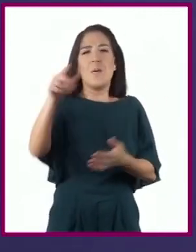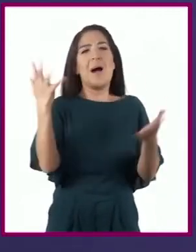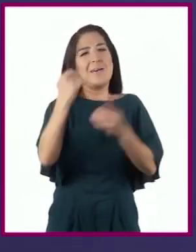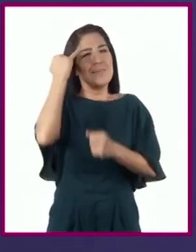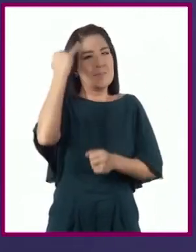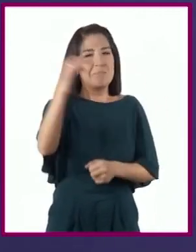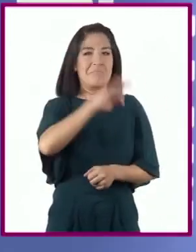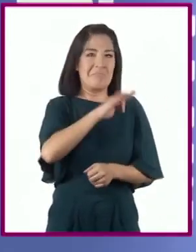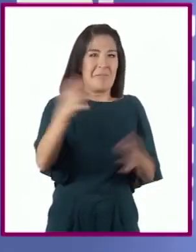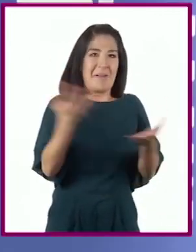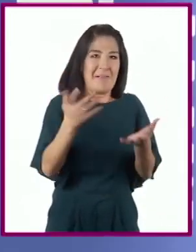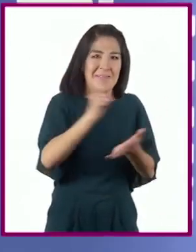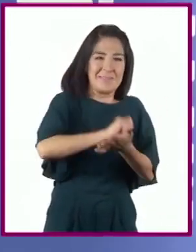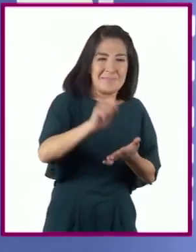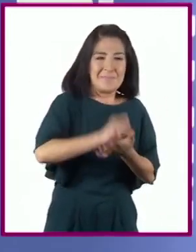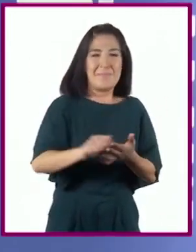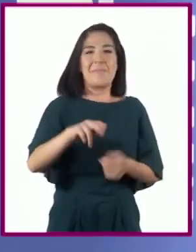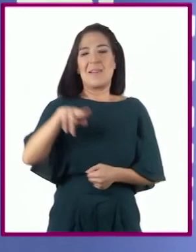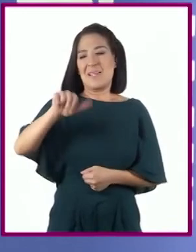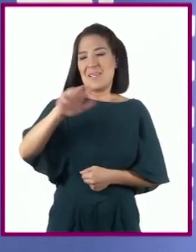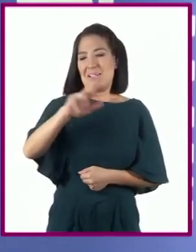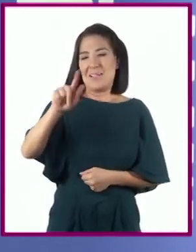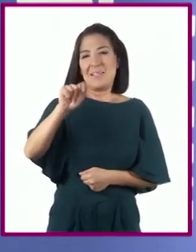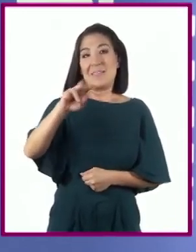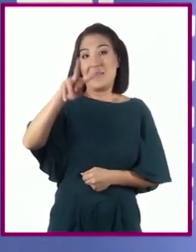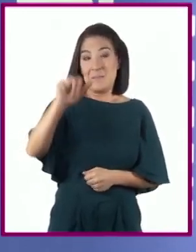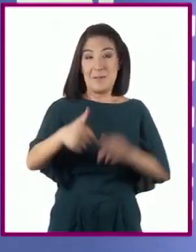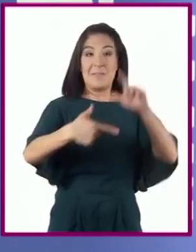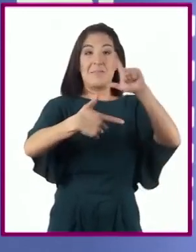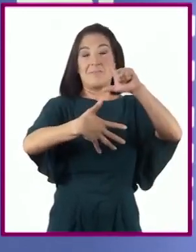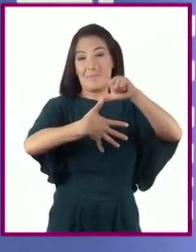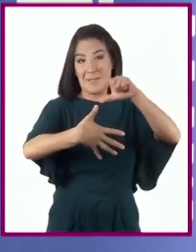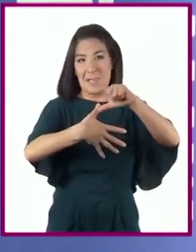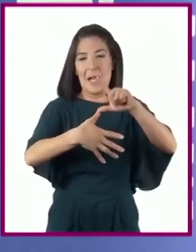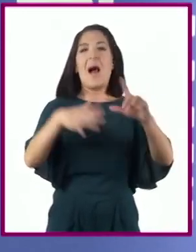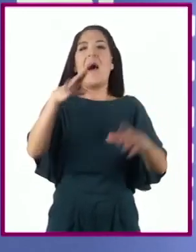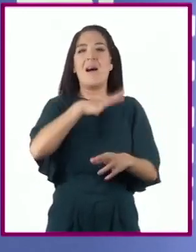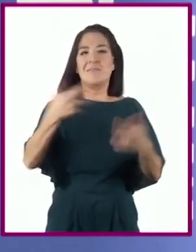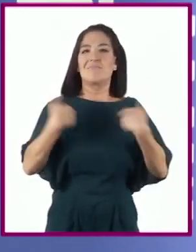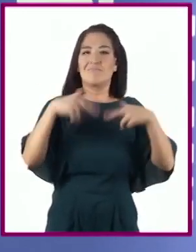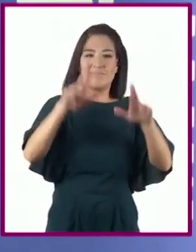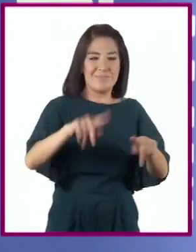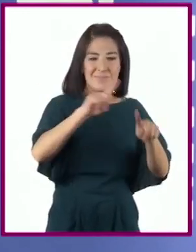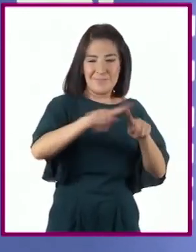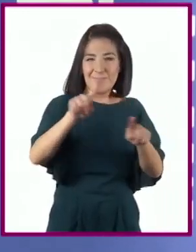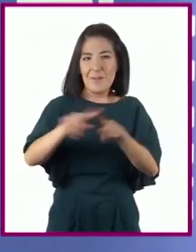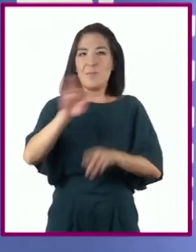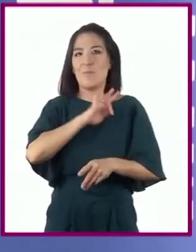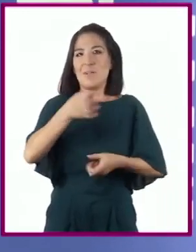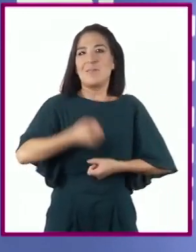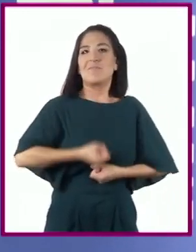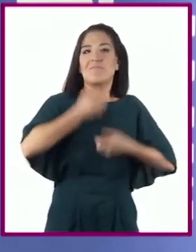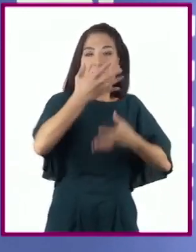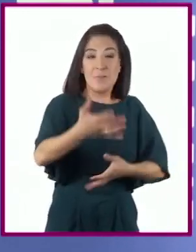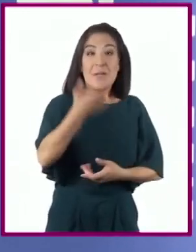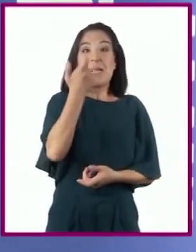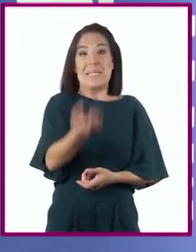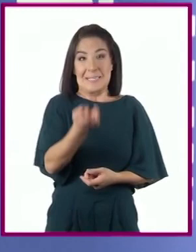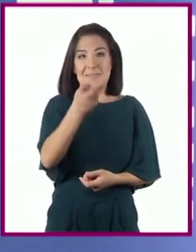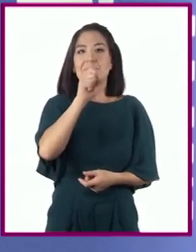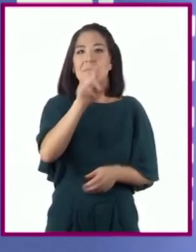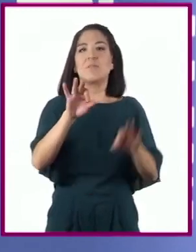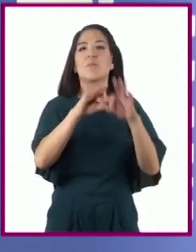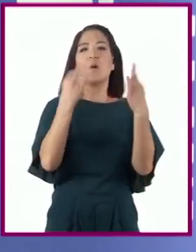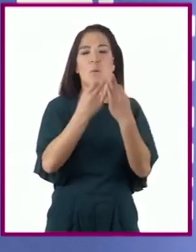podrían escribir? La narrativa latinoamericana presenta distintas formas de ser contada. Algunas de estas formas nos